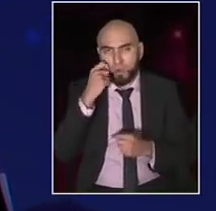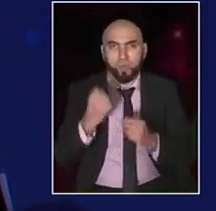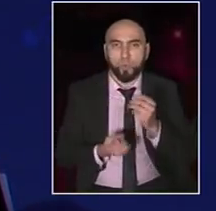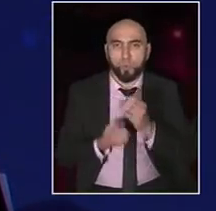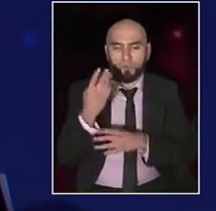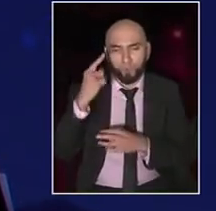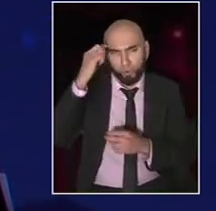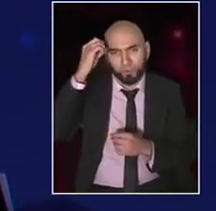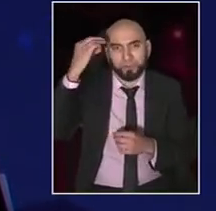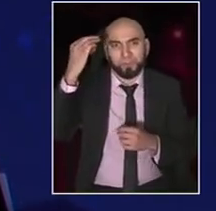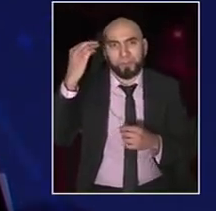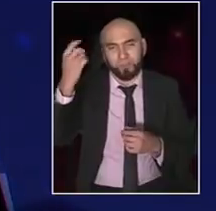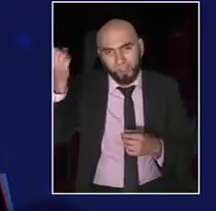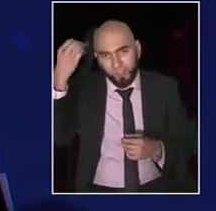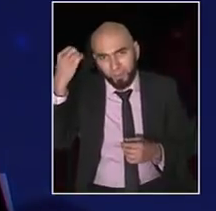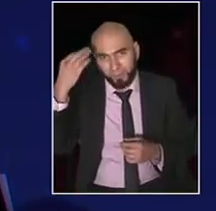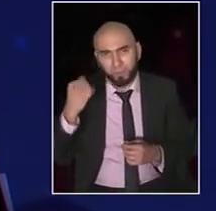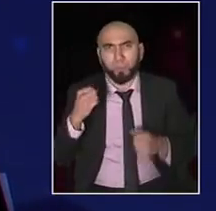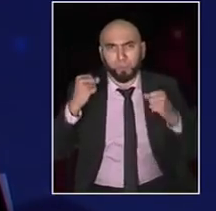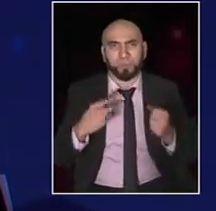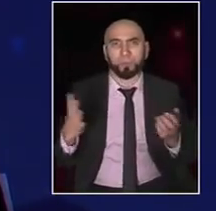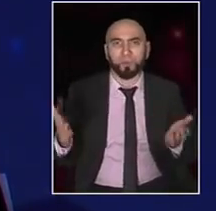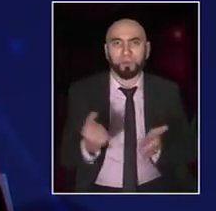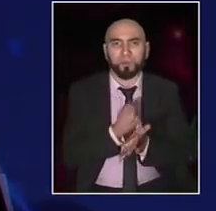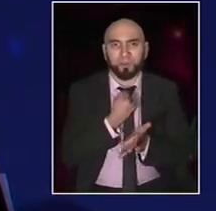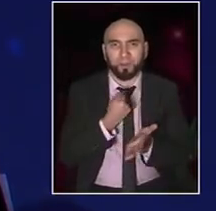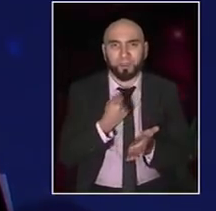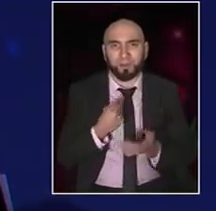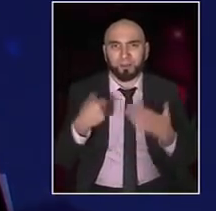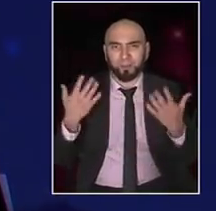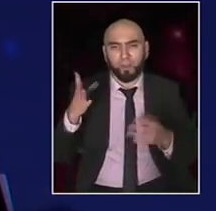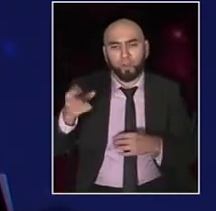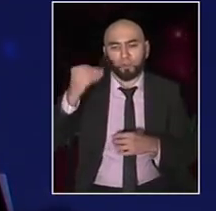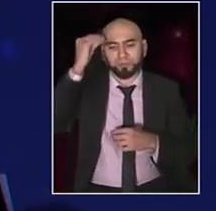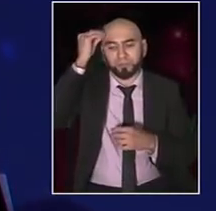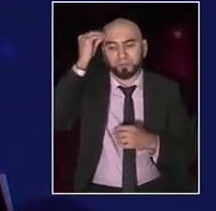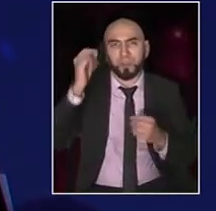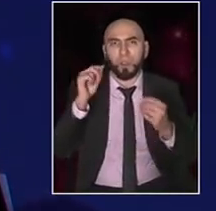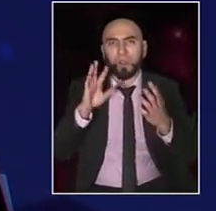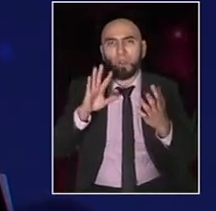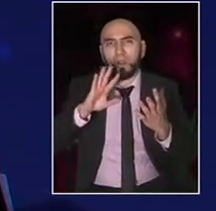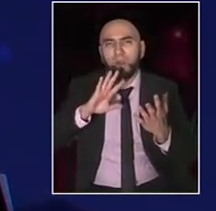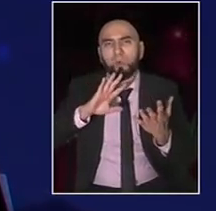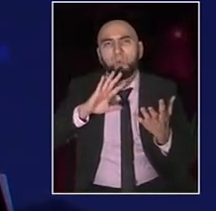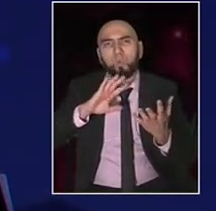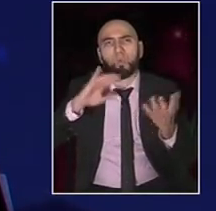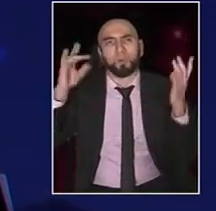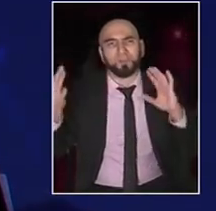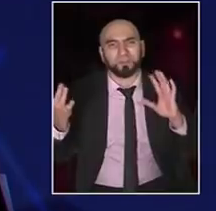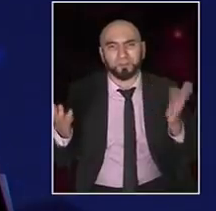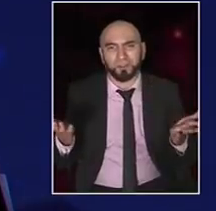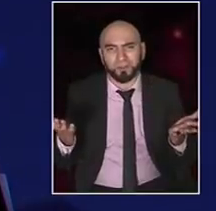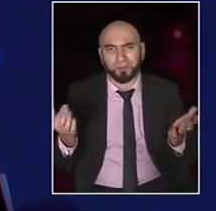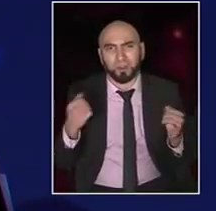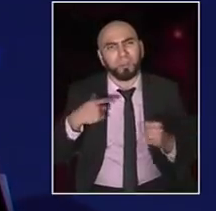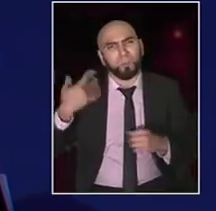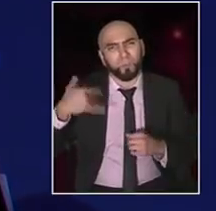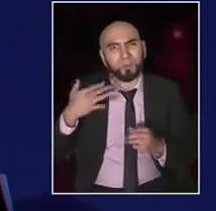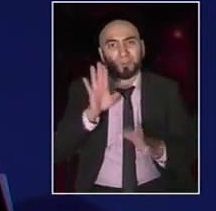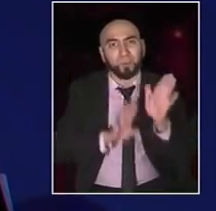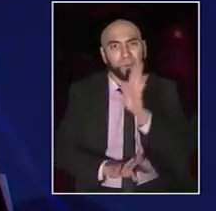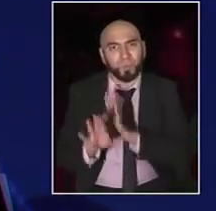conocimientos, logremos llegar a ser una especie que por fin ha tomado conciencia universal de que es imprescindible cuidar este planeta